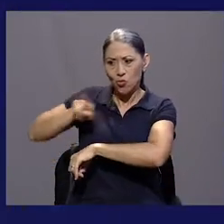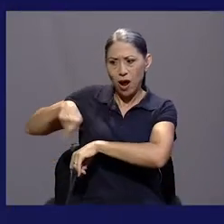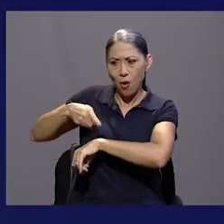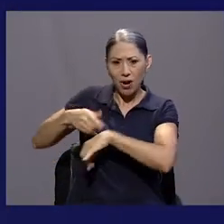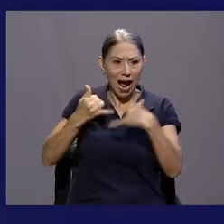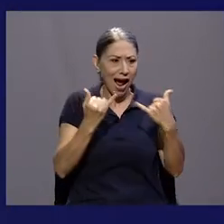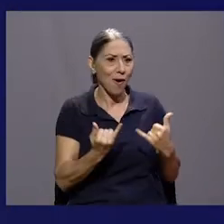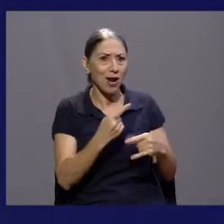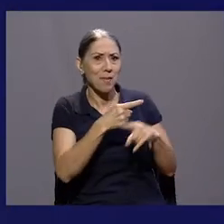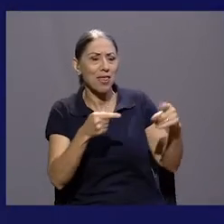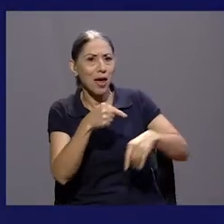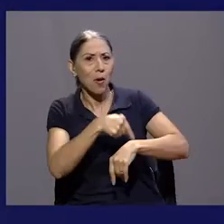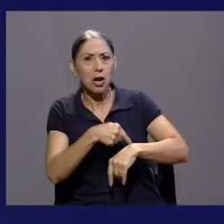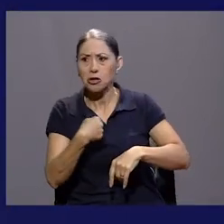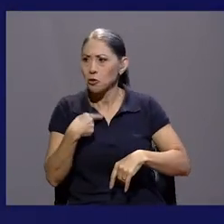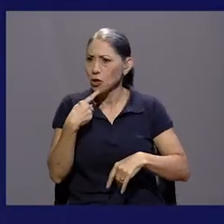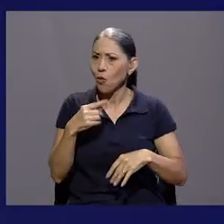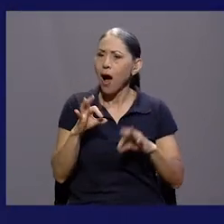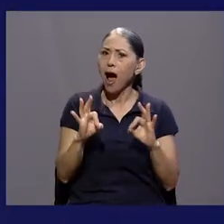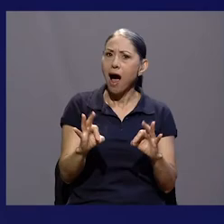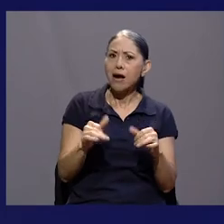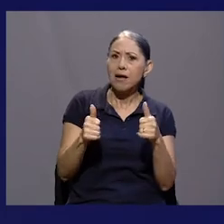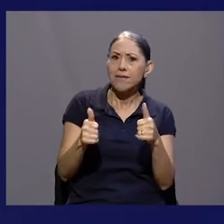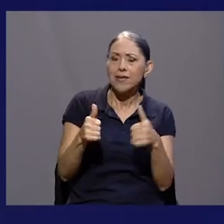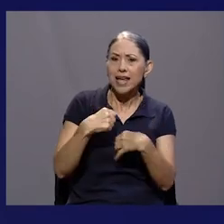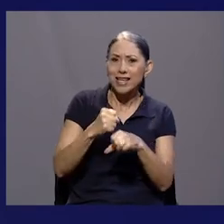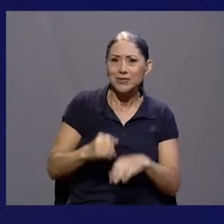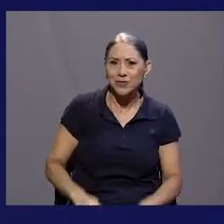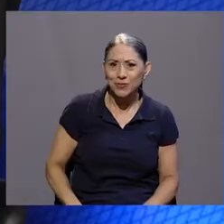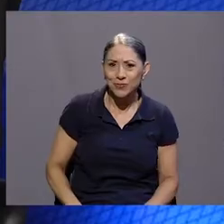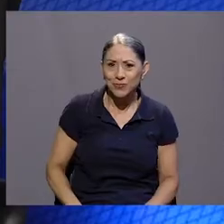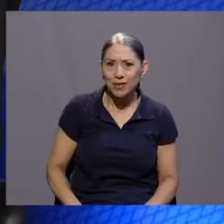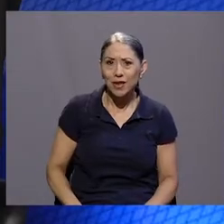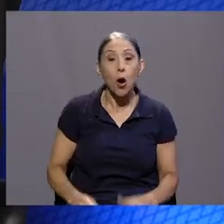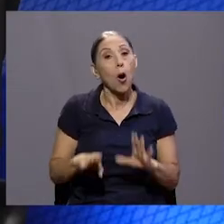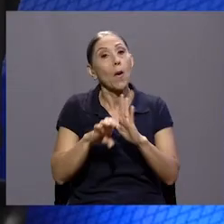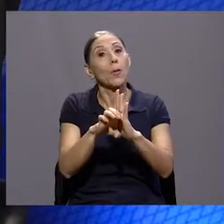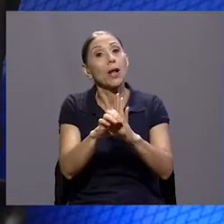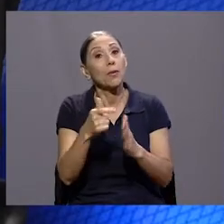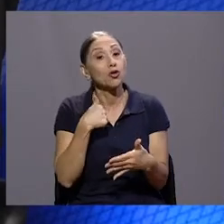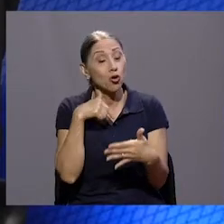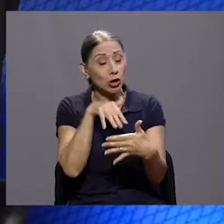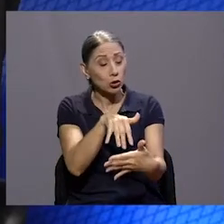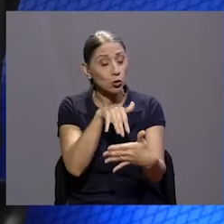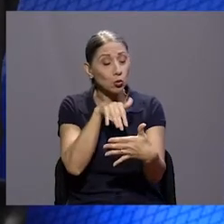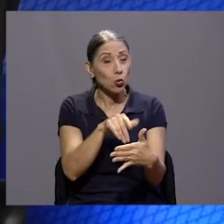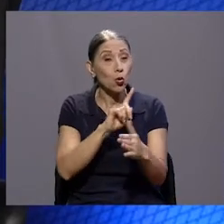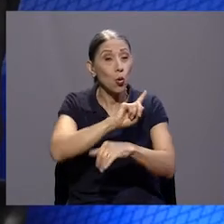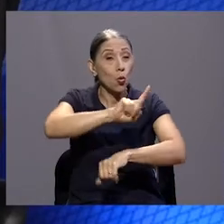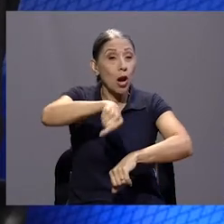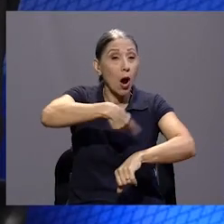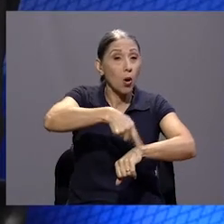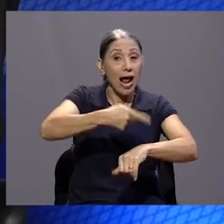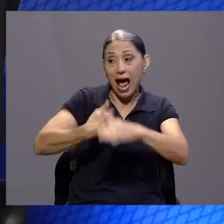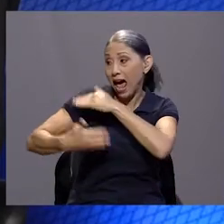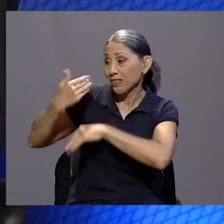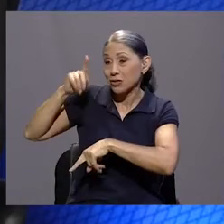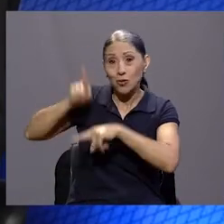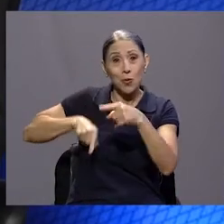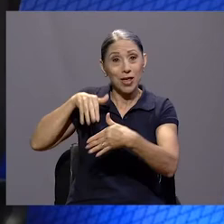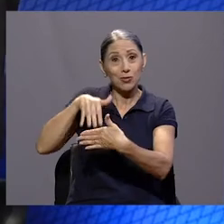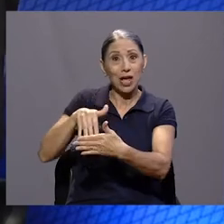y yo identificar eso mira puede estudiar una hora completa y no podía ni cinco minutos antes hoy que dichas ya hoy un poquito